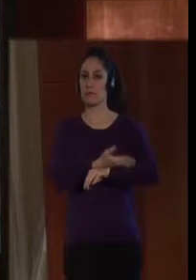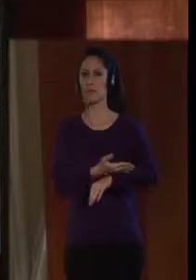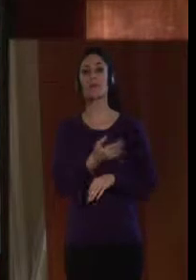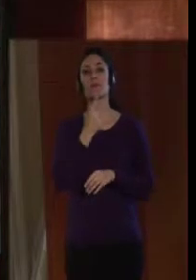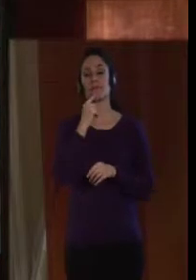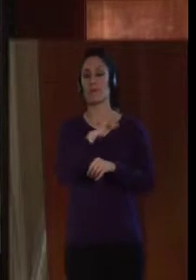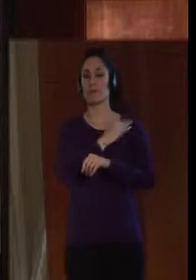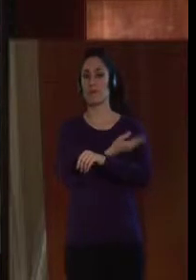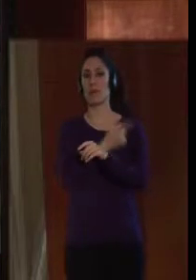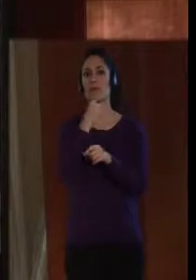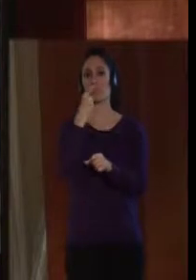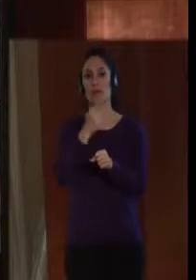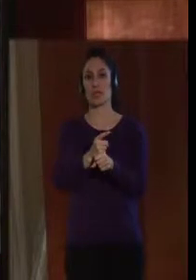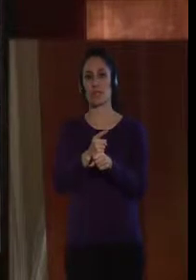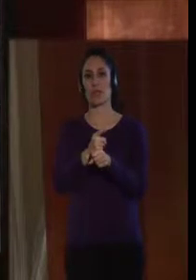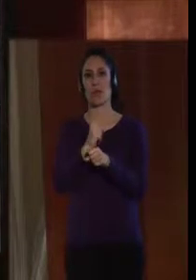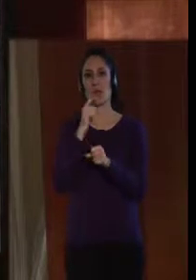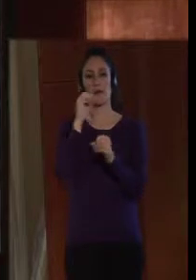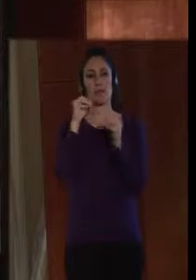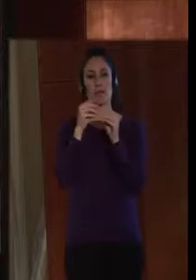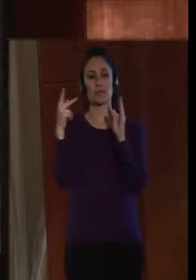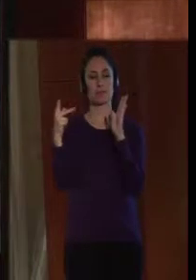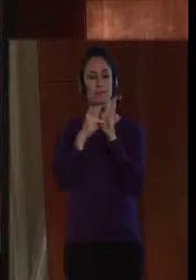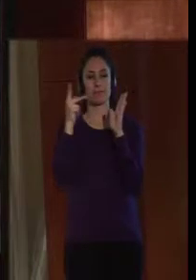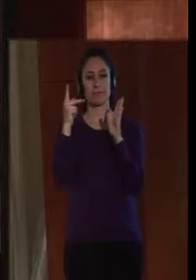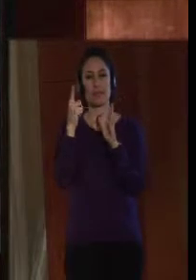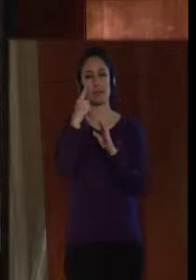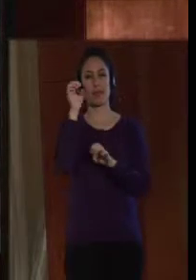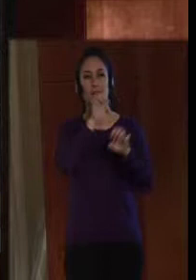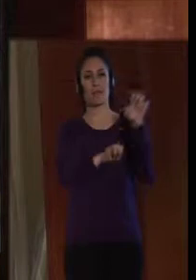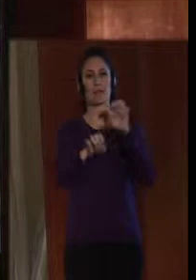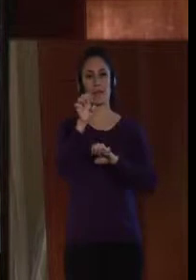¿no? Con respecto a la utilidad, todo esto, pues,